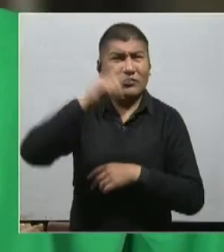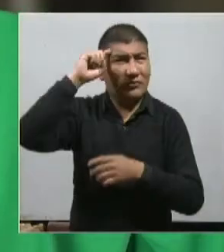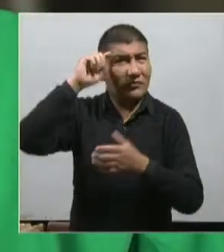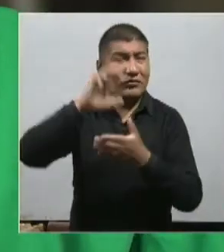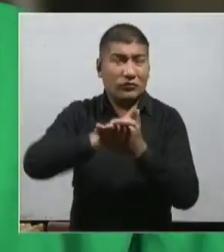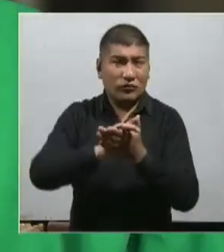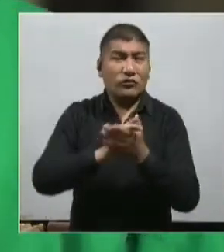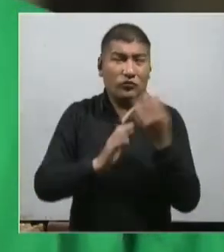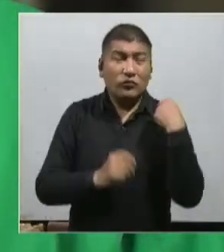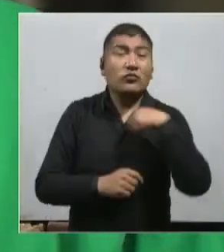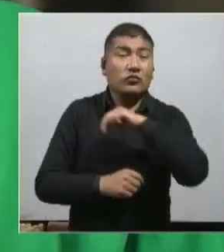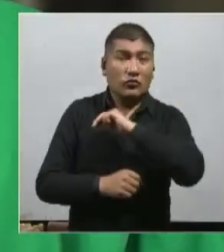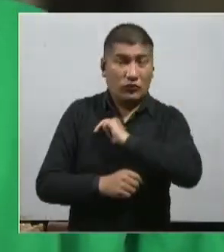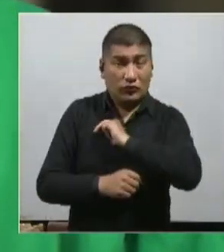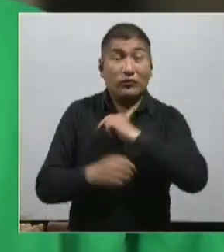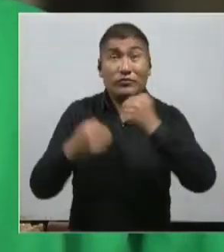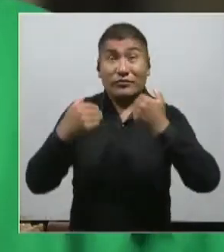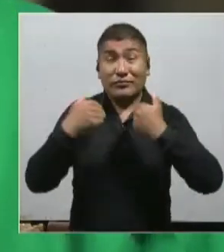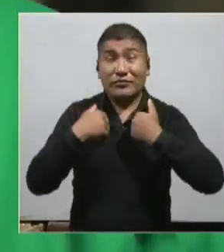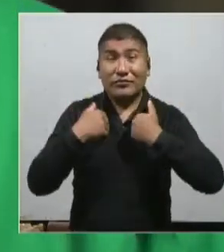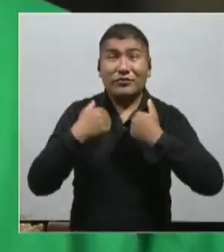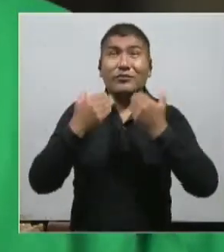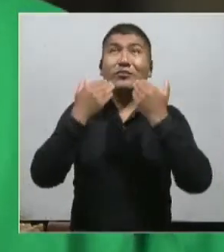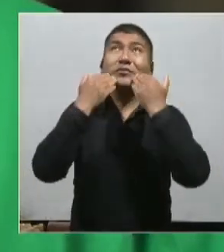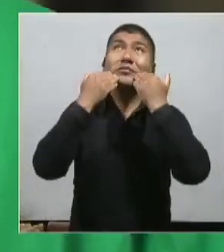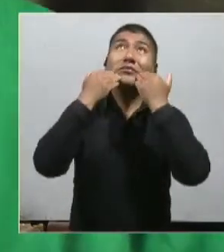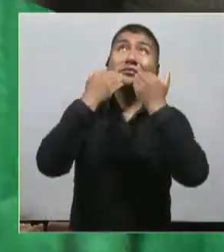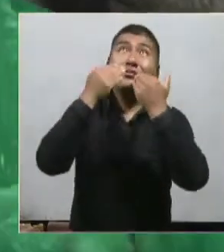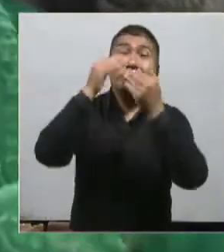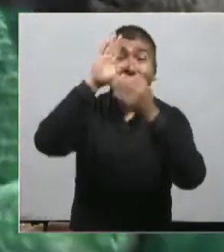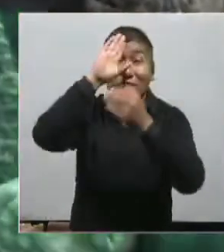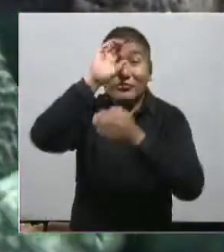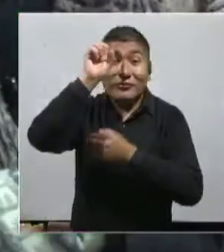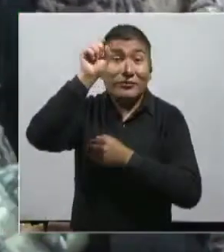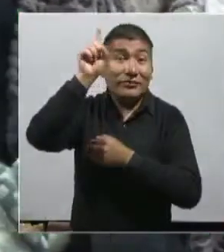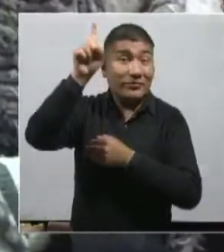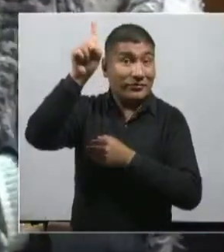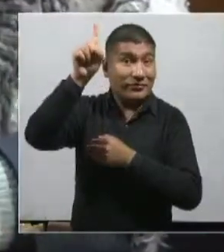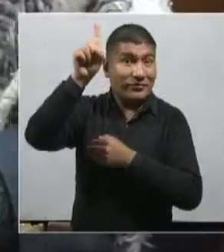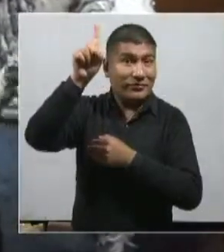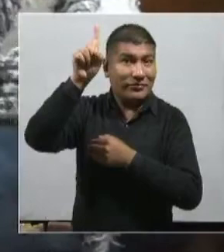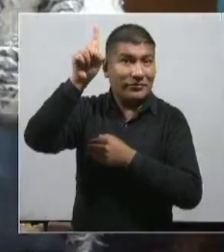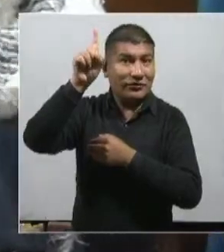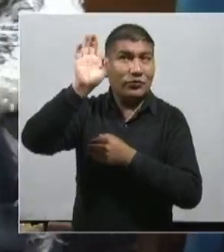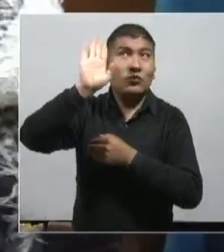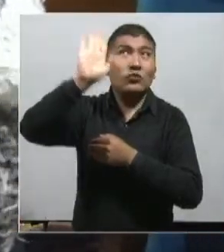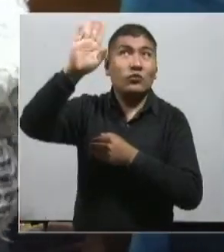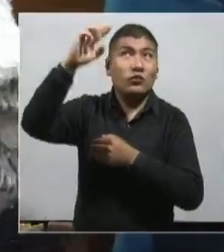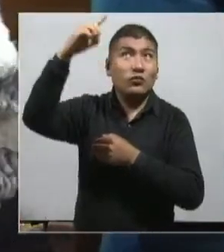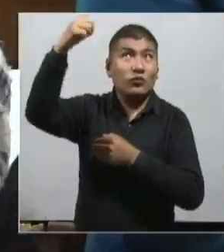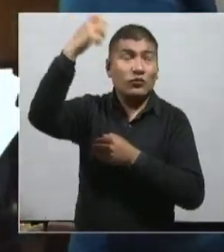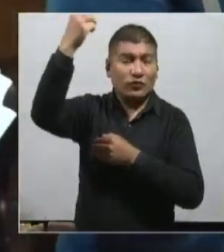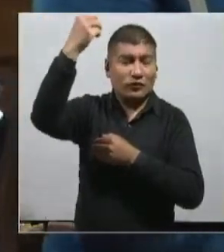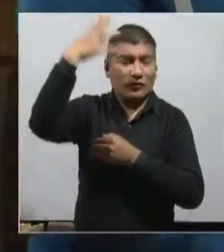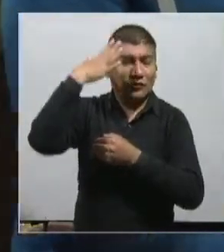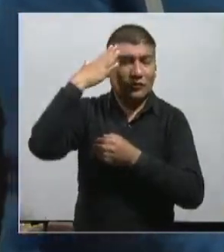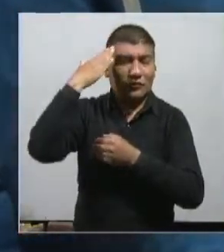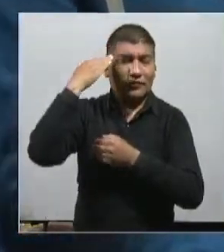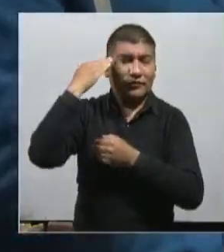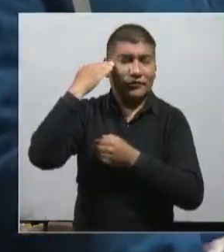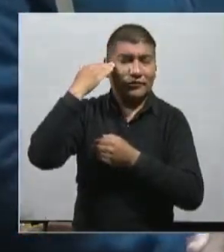somos nosotros los que tenemos que estar agradecidos por Él o con Él por la gracia y el don de